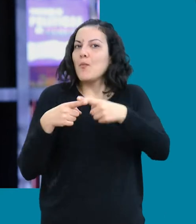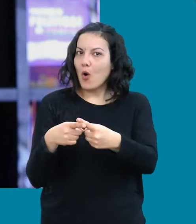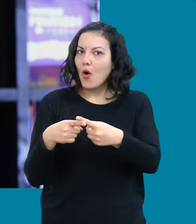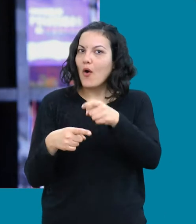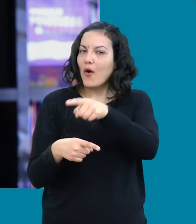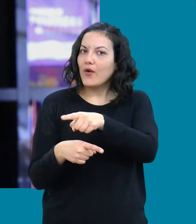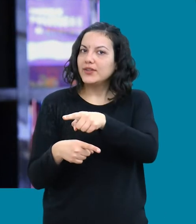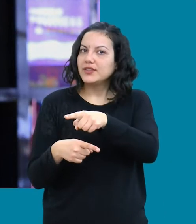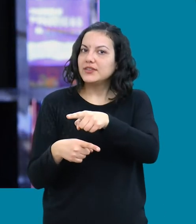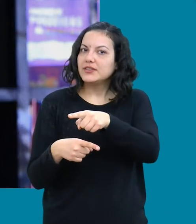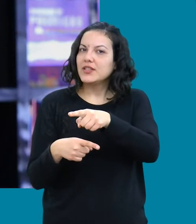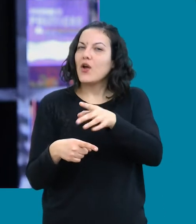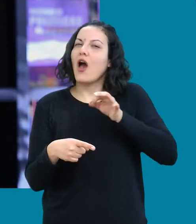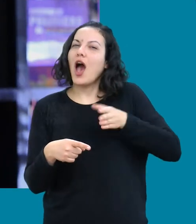poderes